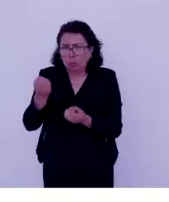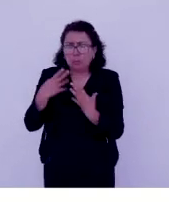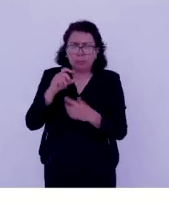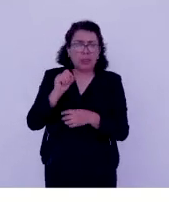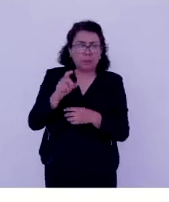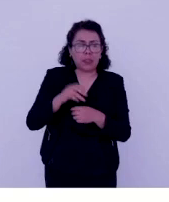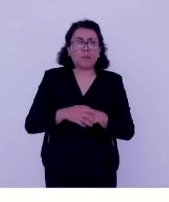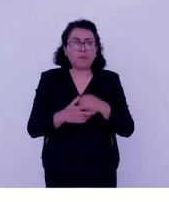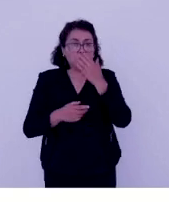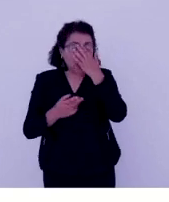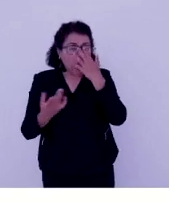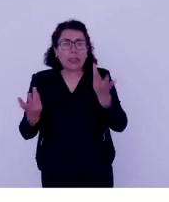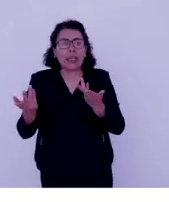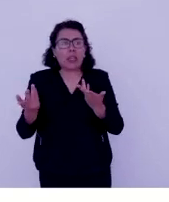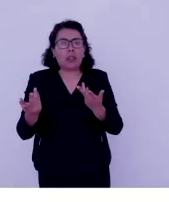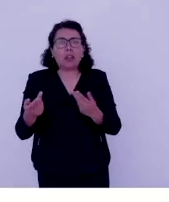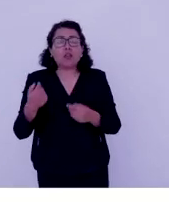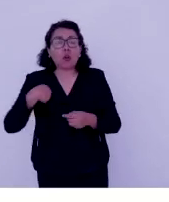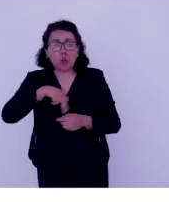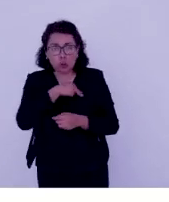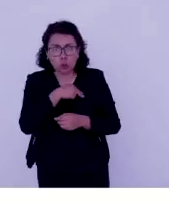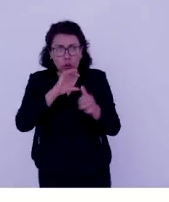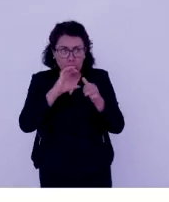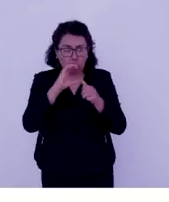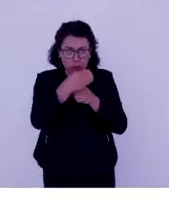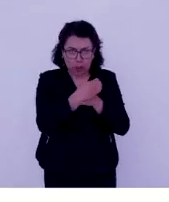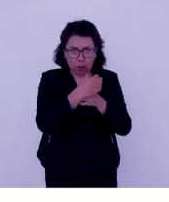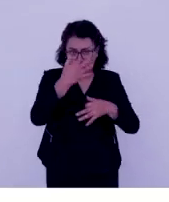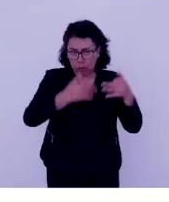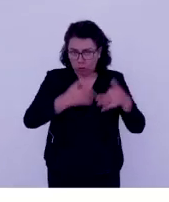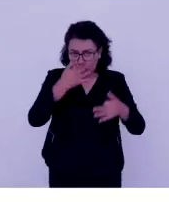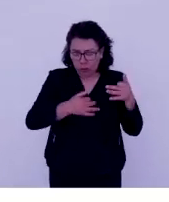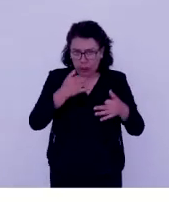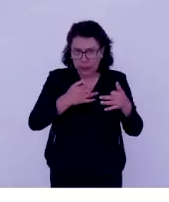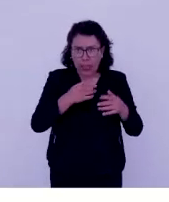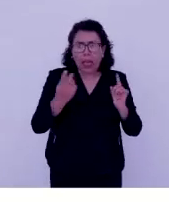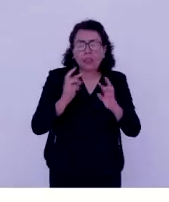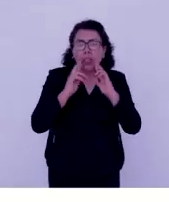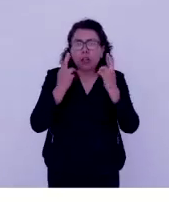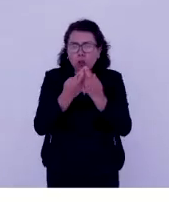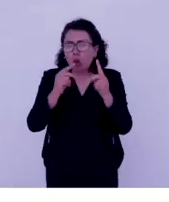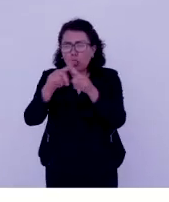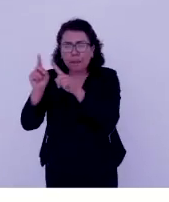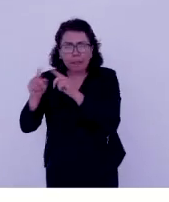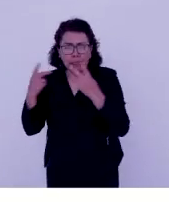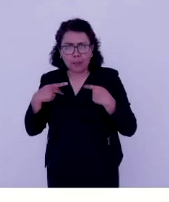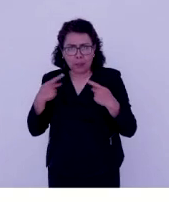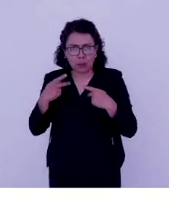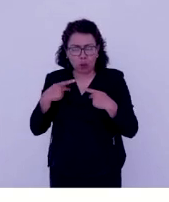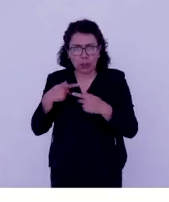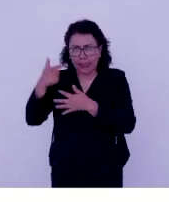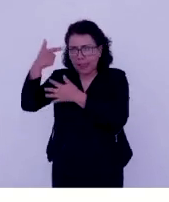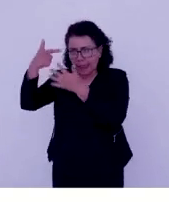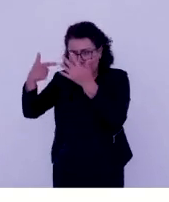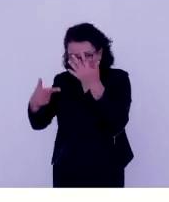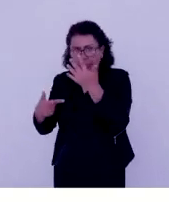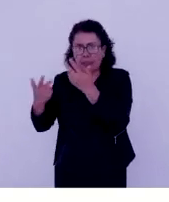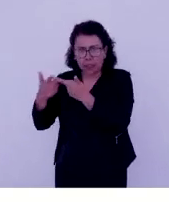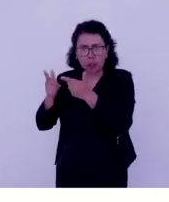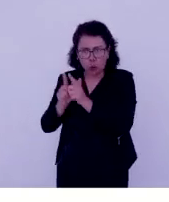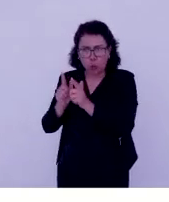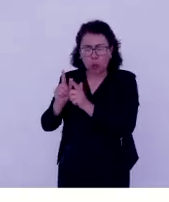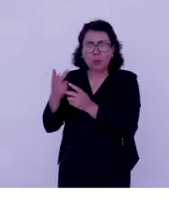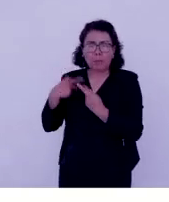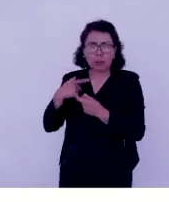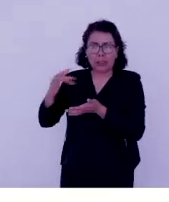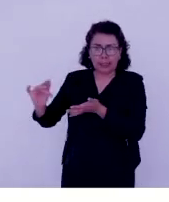un ejercicio de colaboración mutua el consejo de la judicatura sostuvo reuniones con peritos que forman parte del padrón que año con año se actualiza